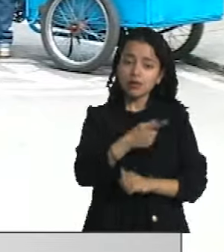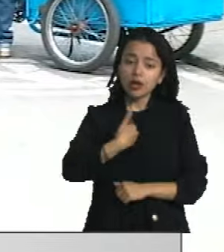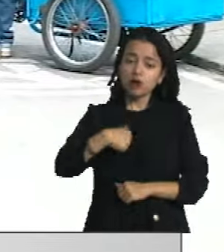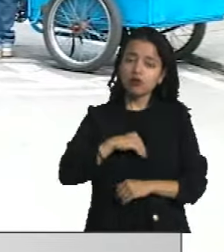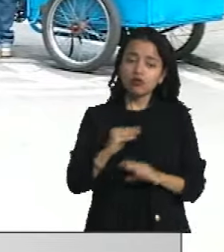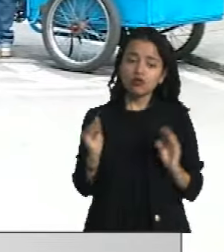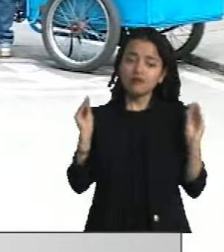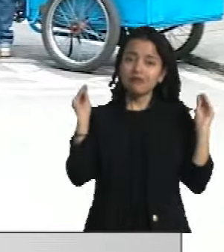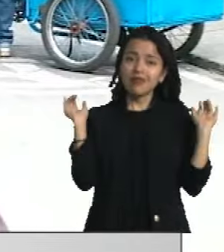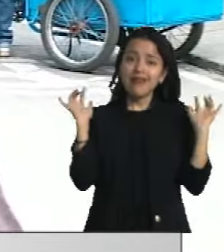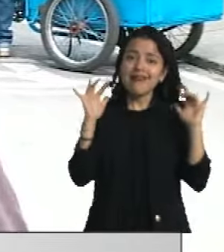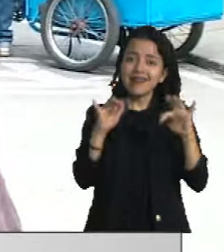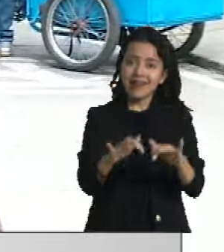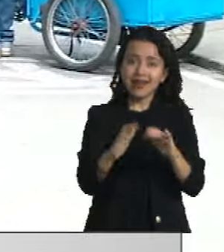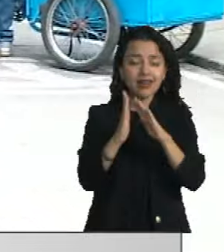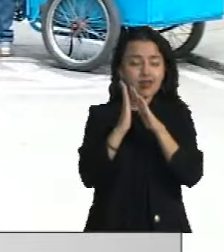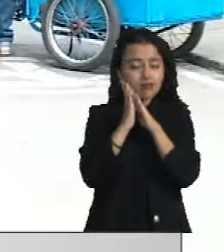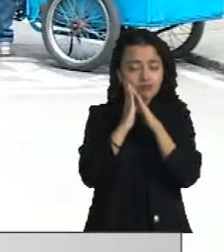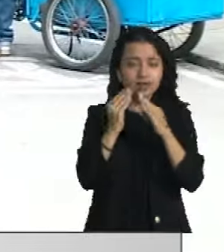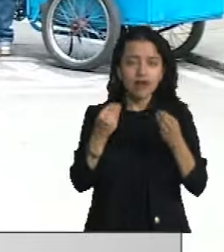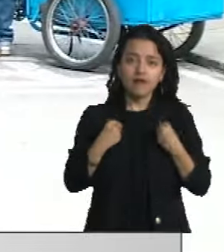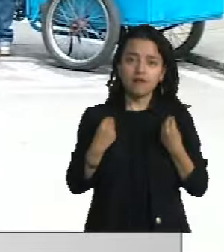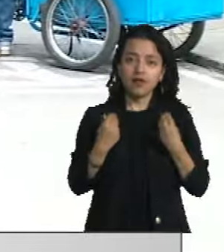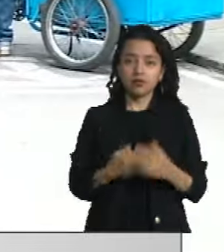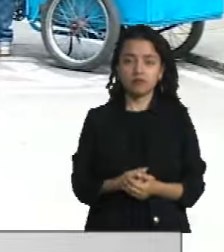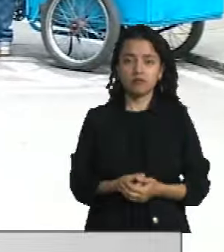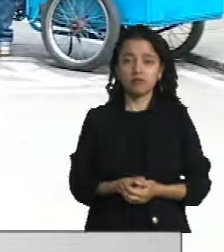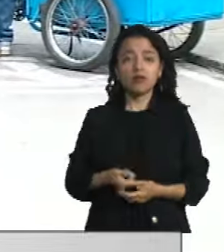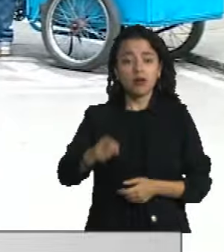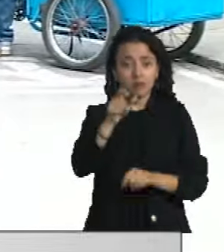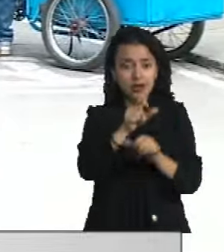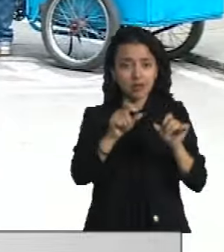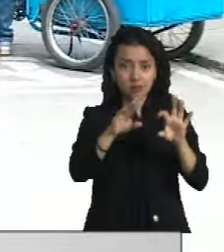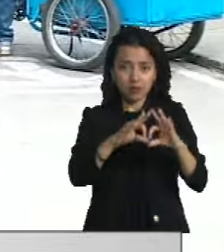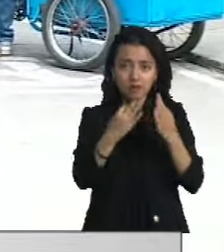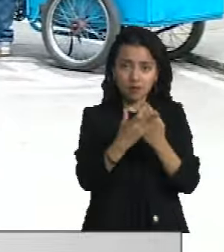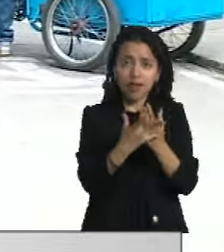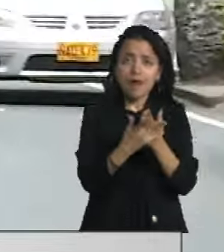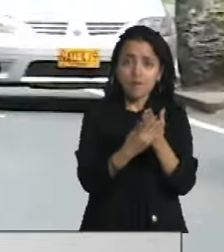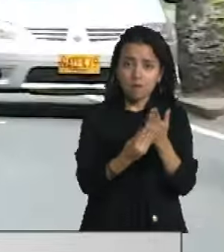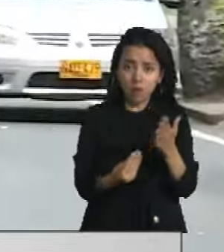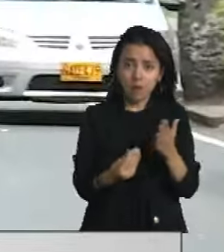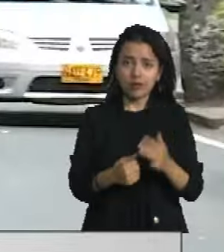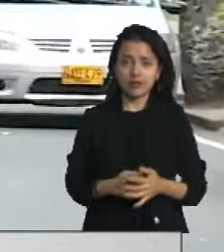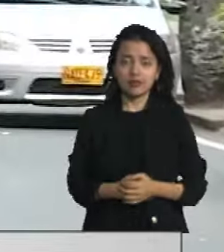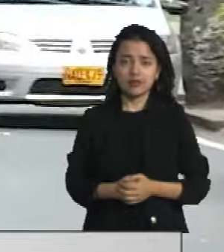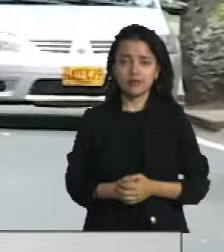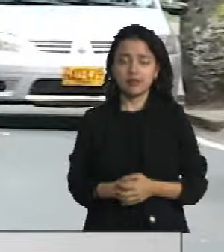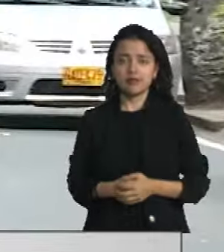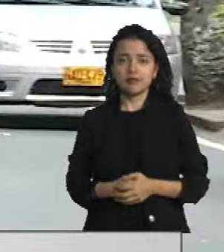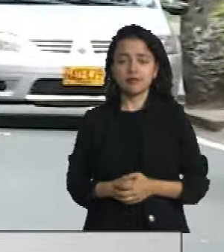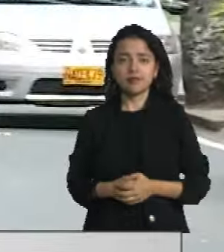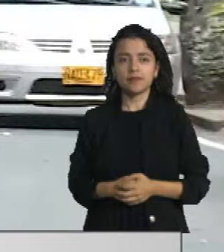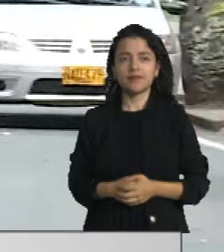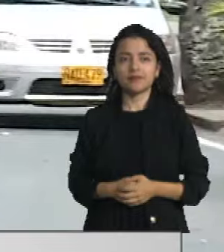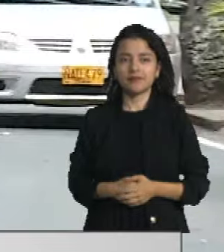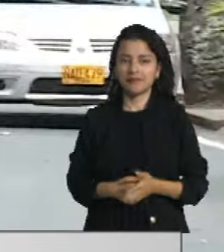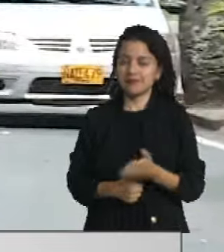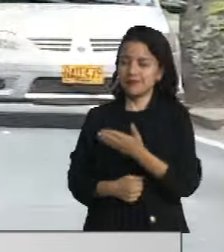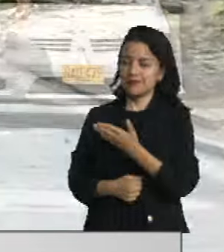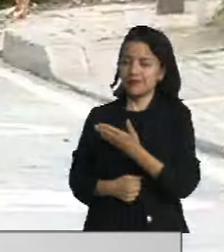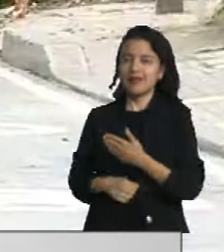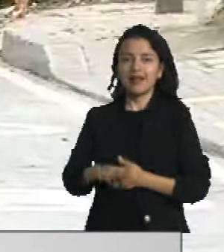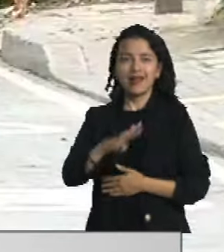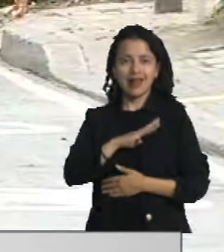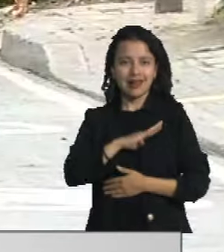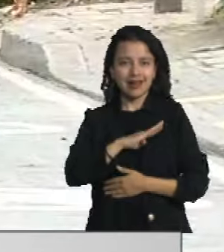pobres, no para las familias que pueden pagar el sistema financiero, no para las familias que tienen en el sur. En las últimas horas, un grupo de funcionarios de la